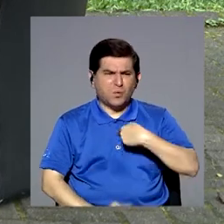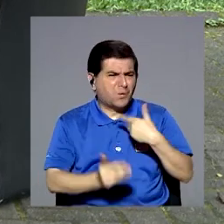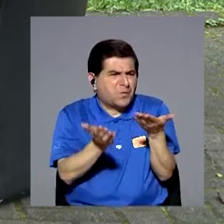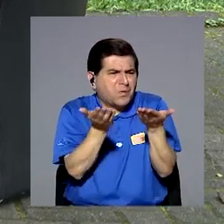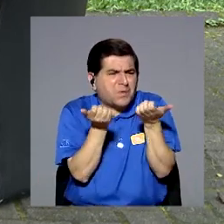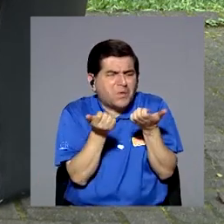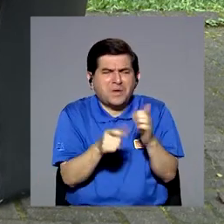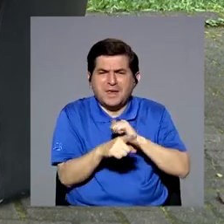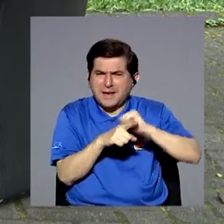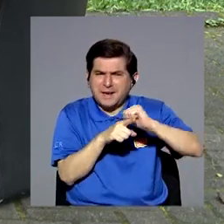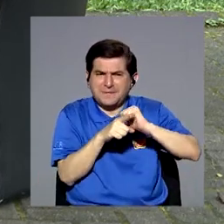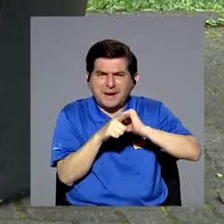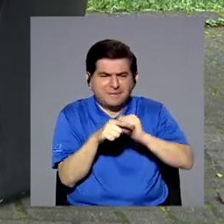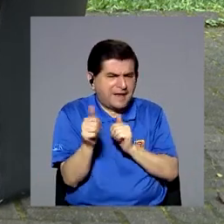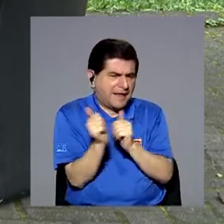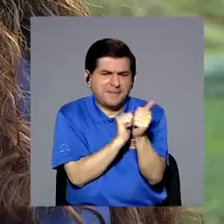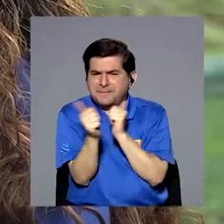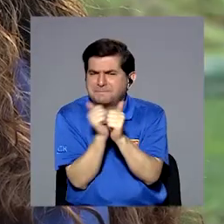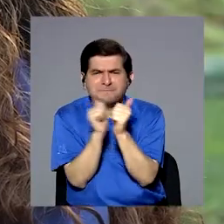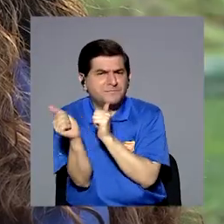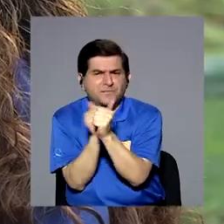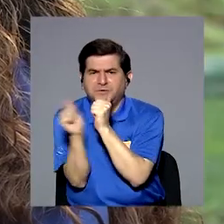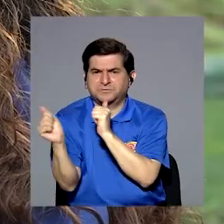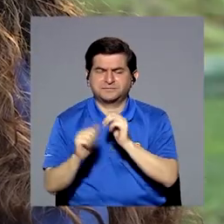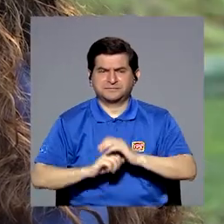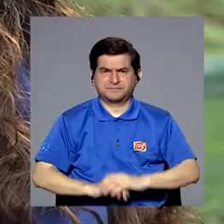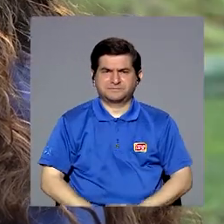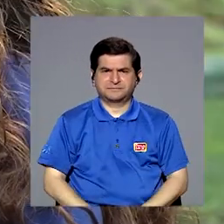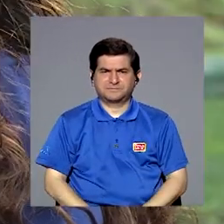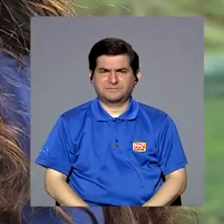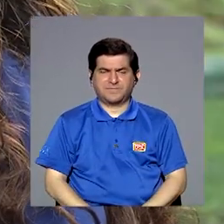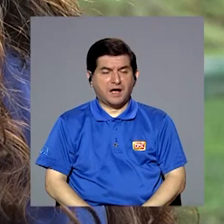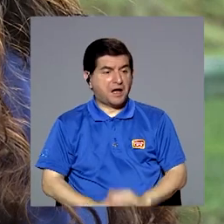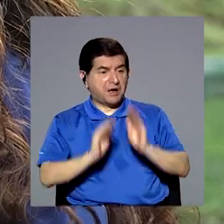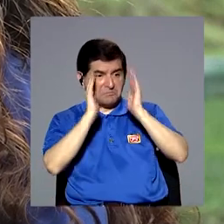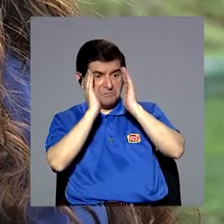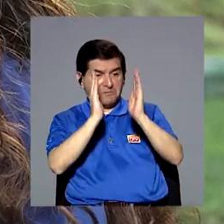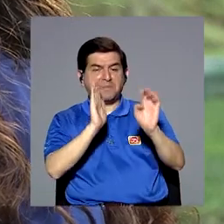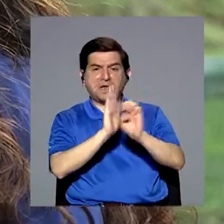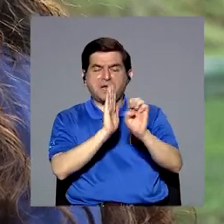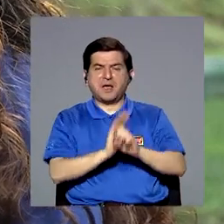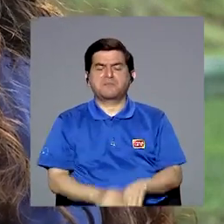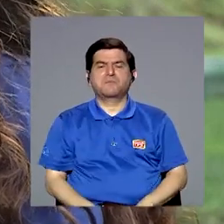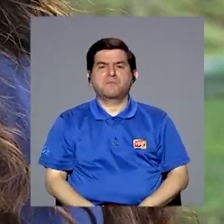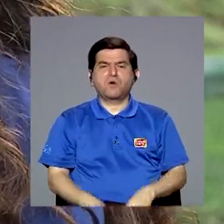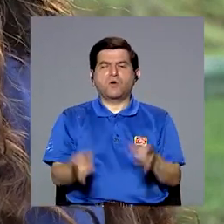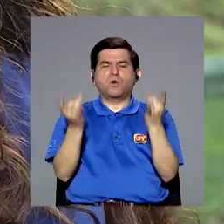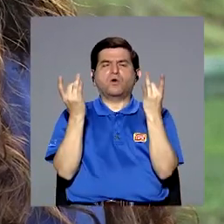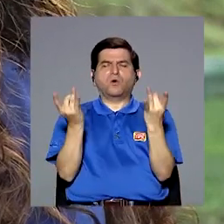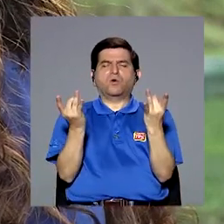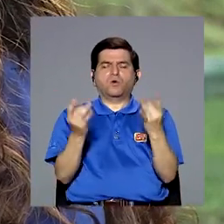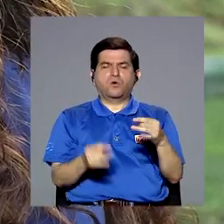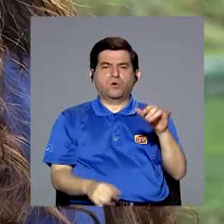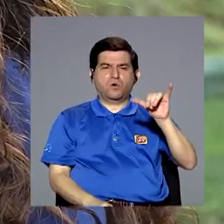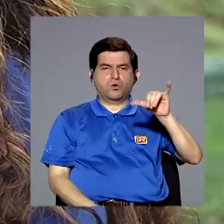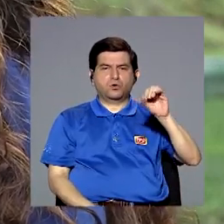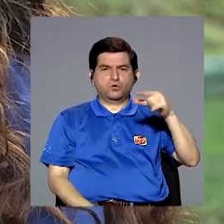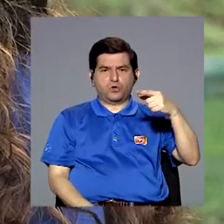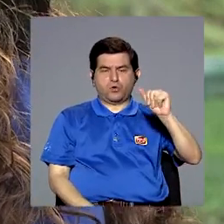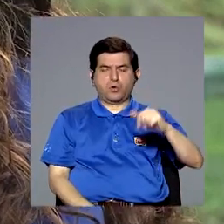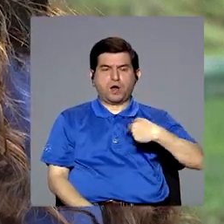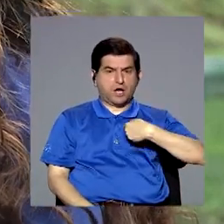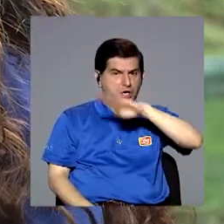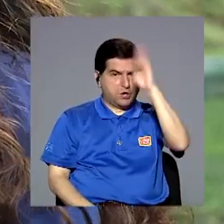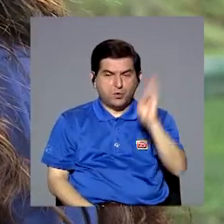uno quiere practicar un deporte, entonces si me llama la atención, por ejemplo, el yoga y nunca lo he practicado,